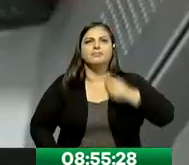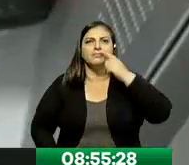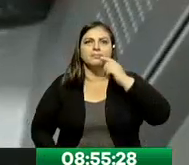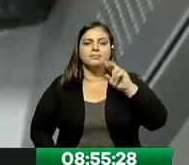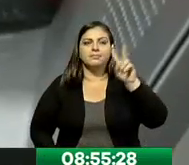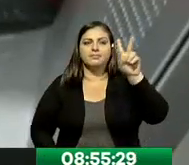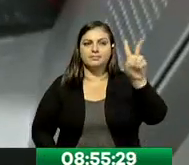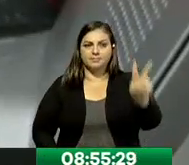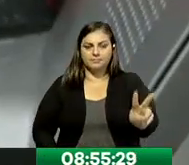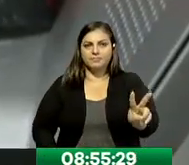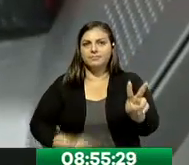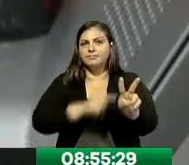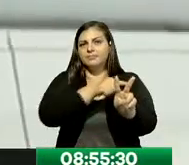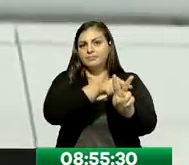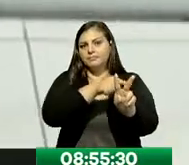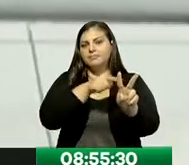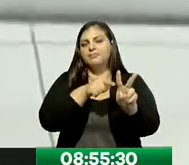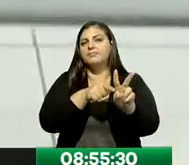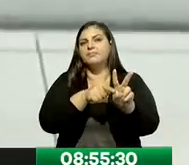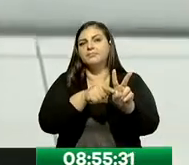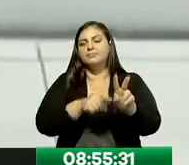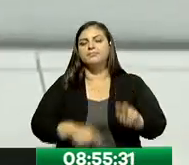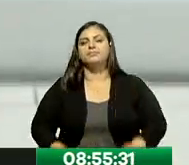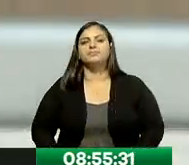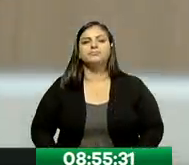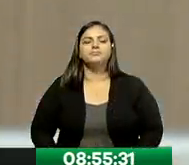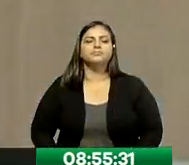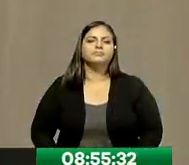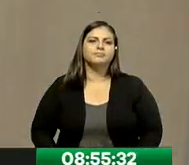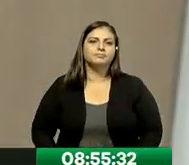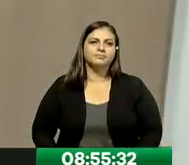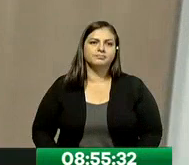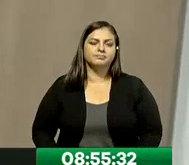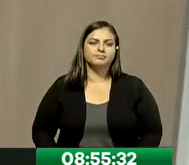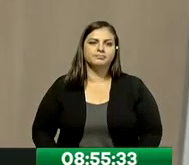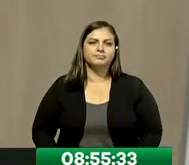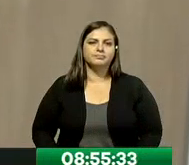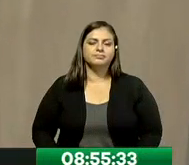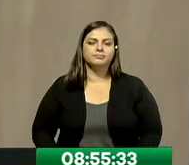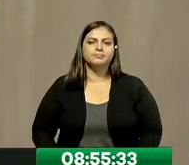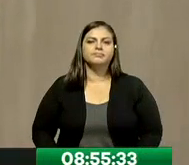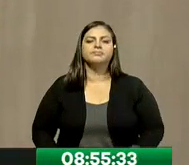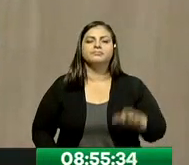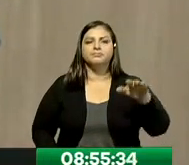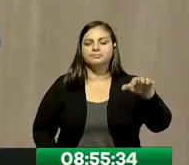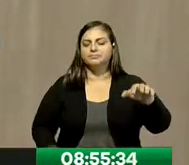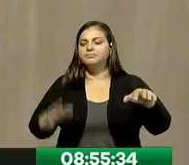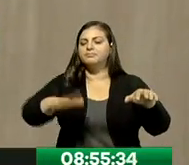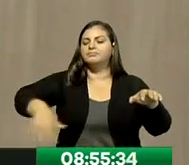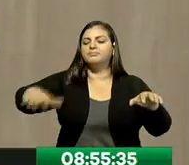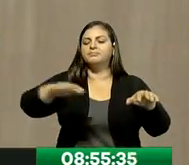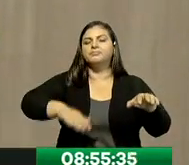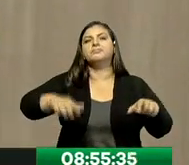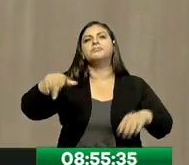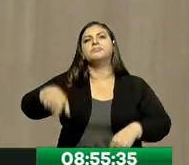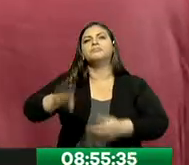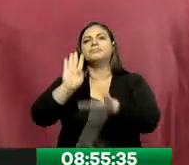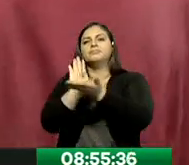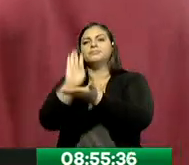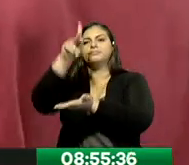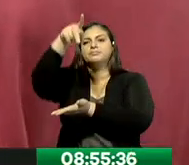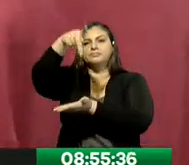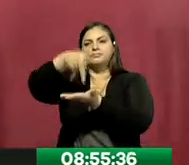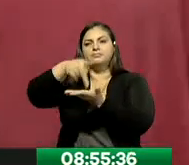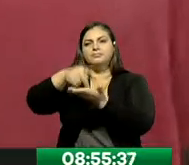primer caso corresponde al bloque 1 de Bastión Popular. Luego de realizar tareas de gestión investigativa, pudo